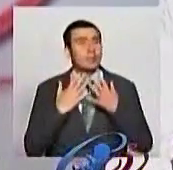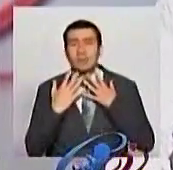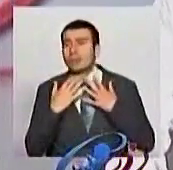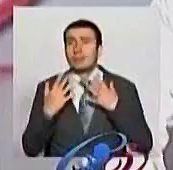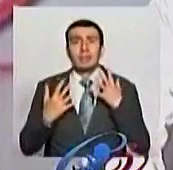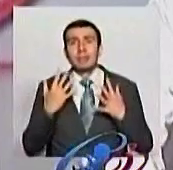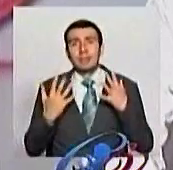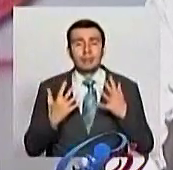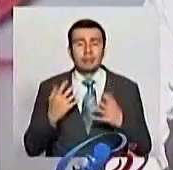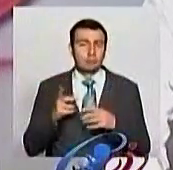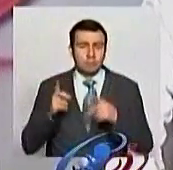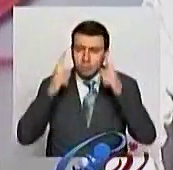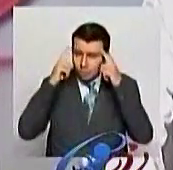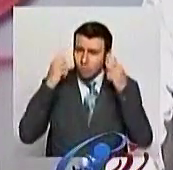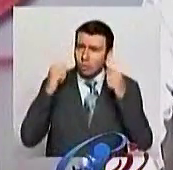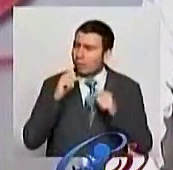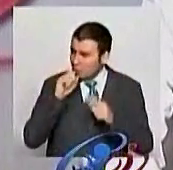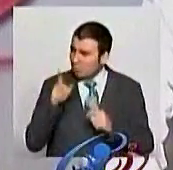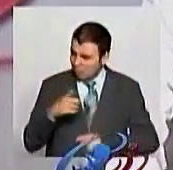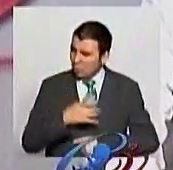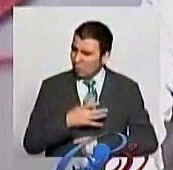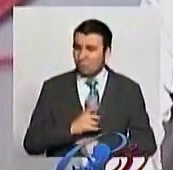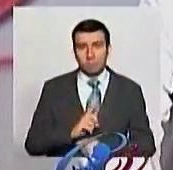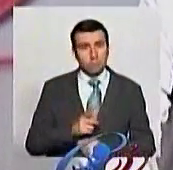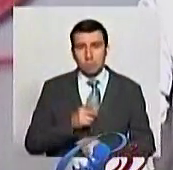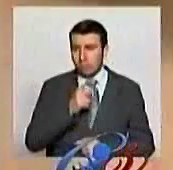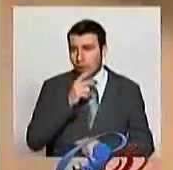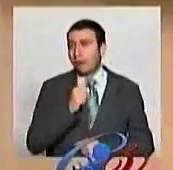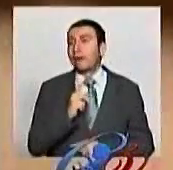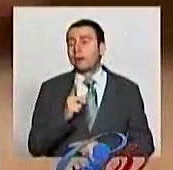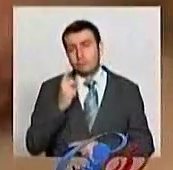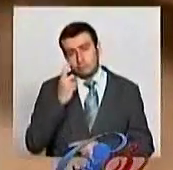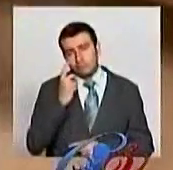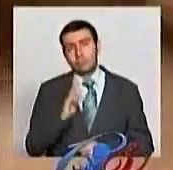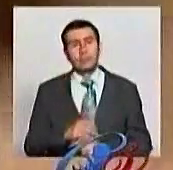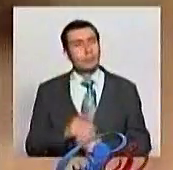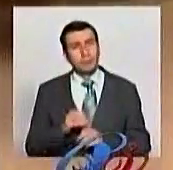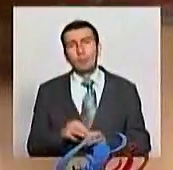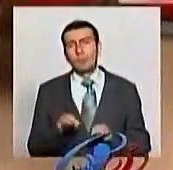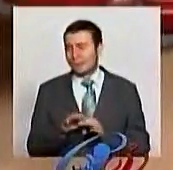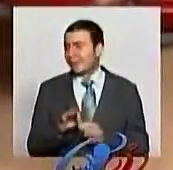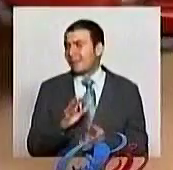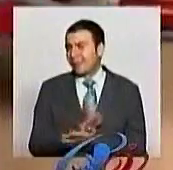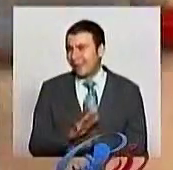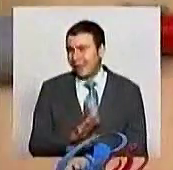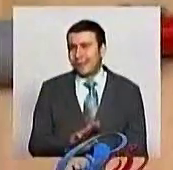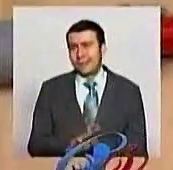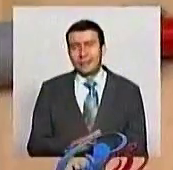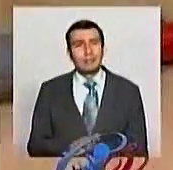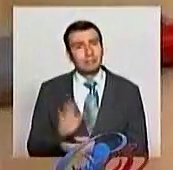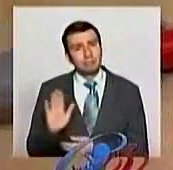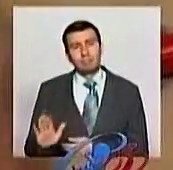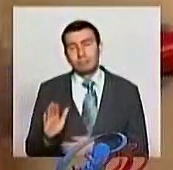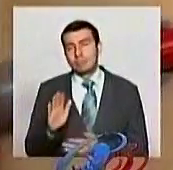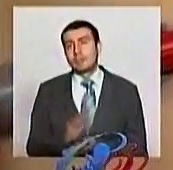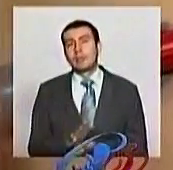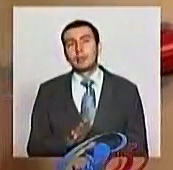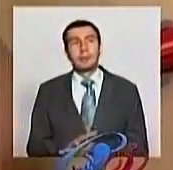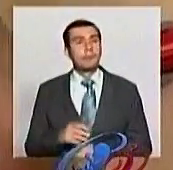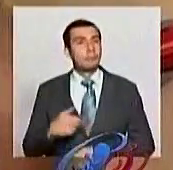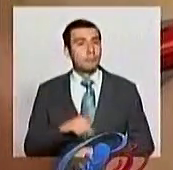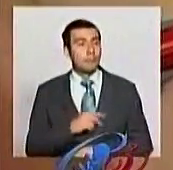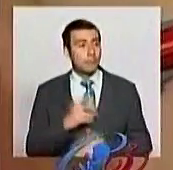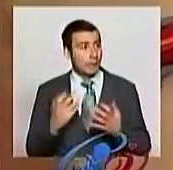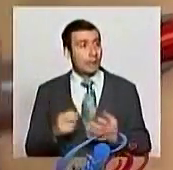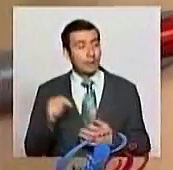ansiosos, como preocupados, ¿cierto? Entonces sí es muy importante darle tranquilidad al paciente, por eso nosotros queríamos hacer este